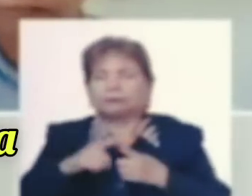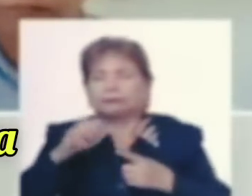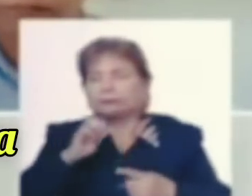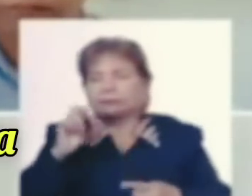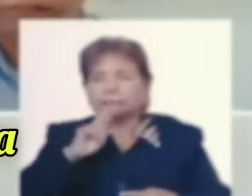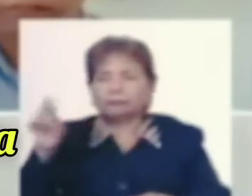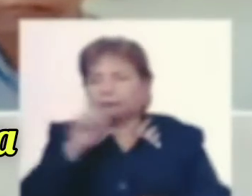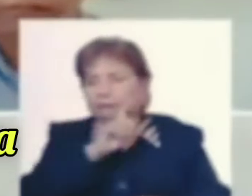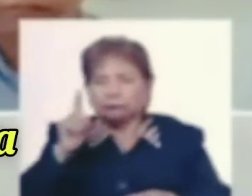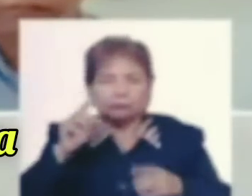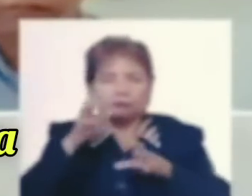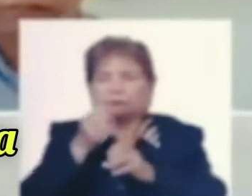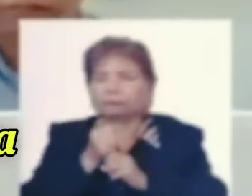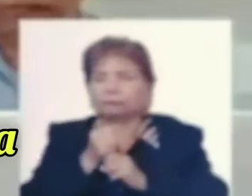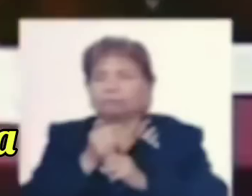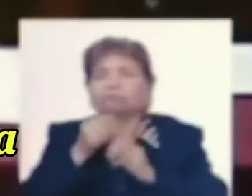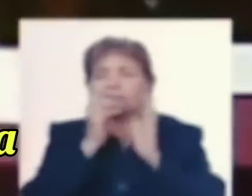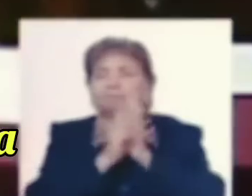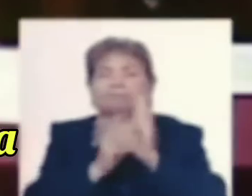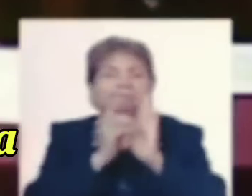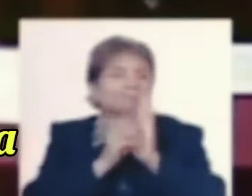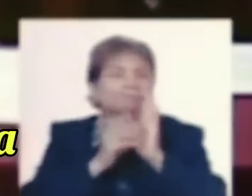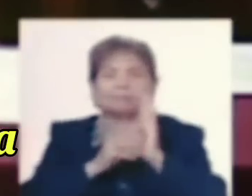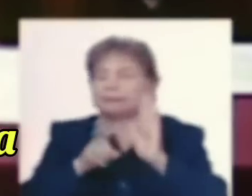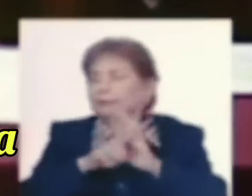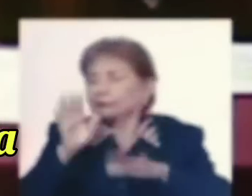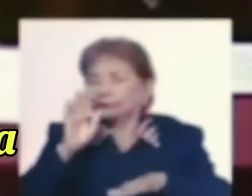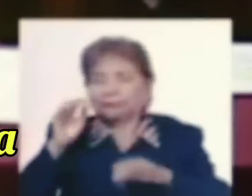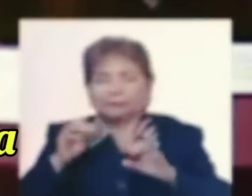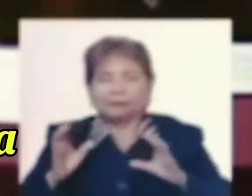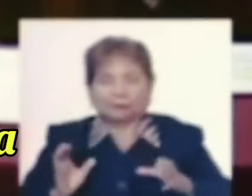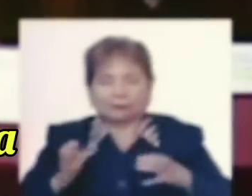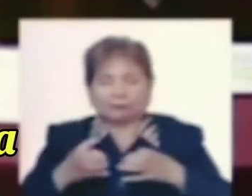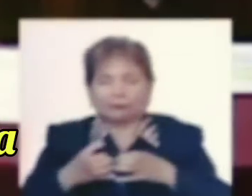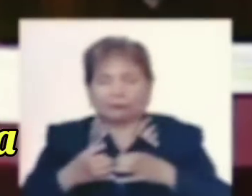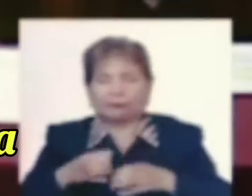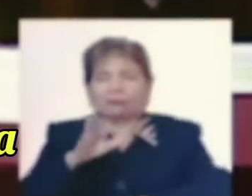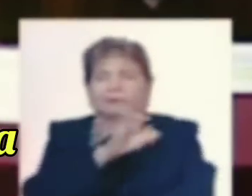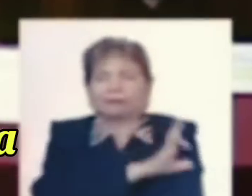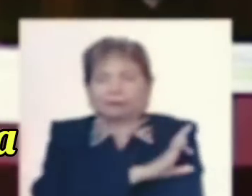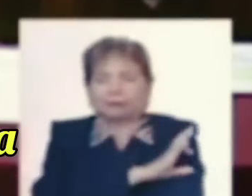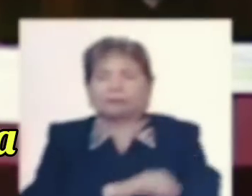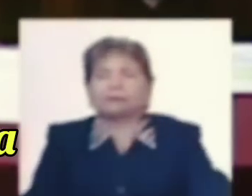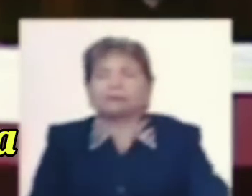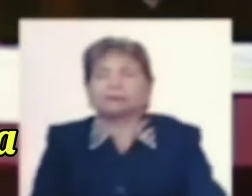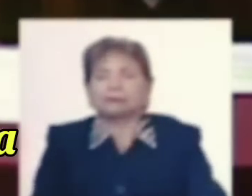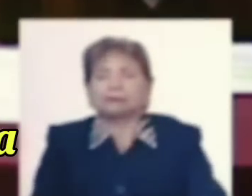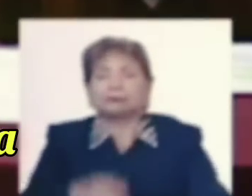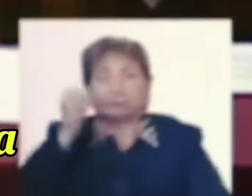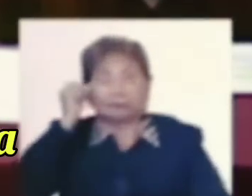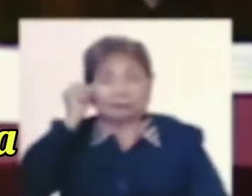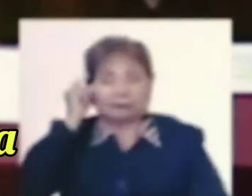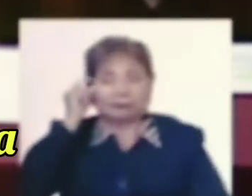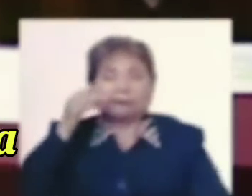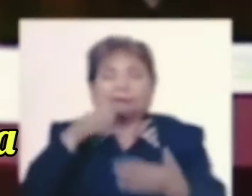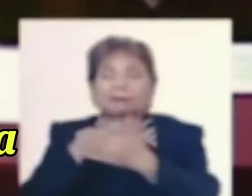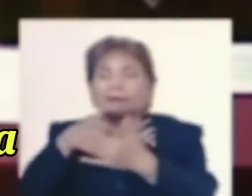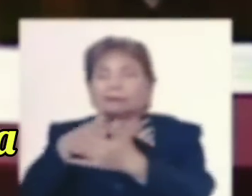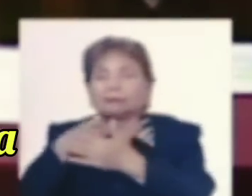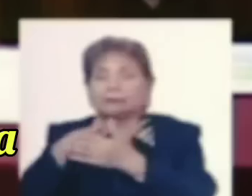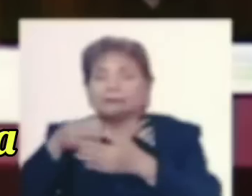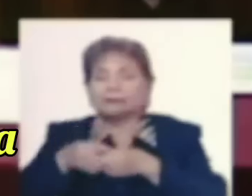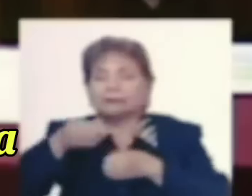Castillo Terrones no está acatando la disposición de la Comisión de fiscalización. Se entiende que está